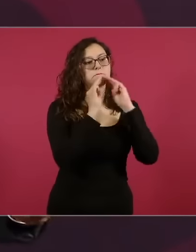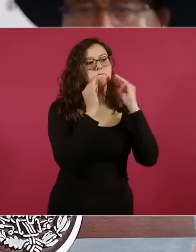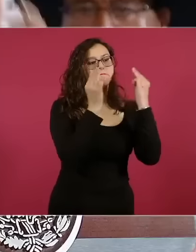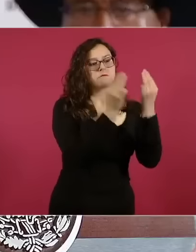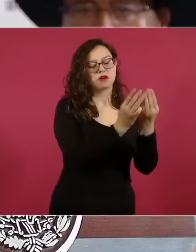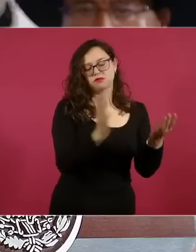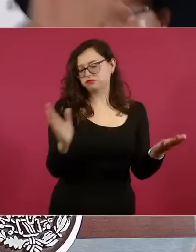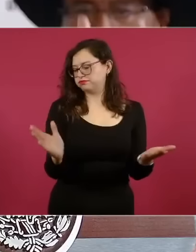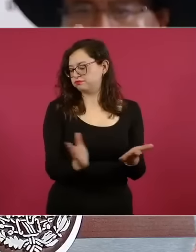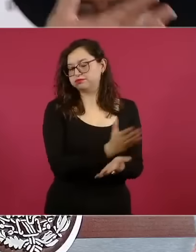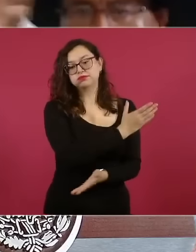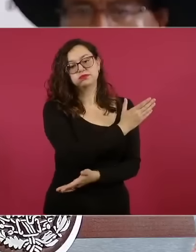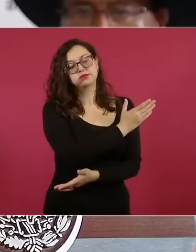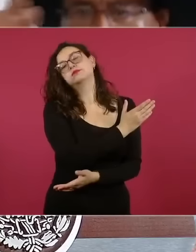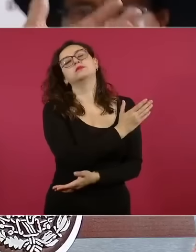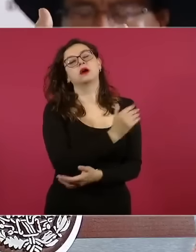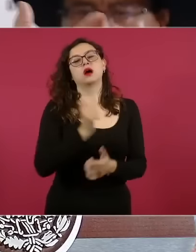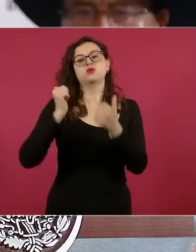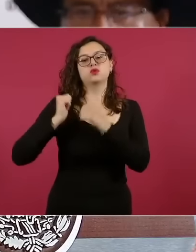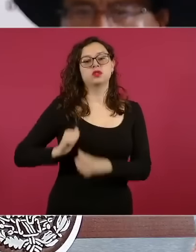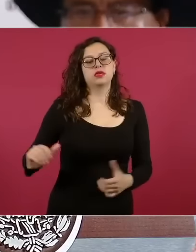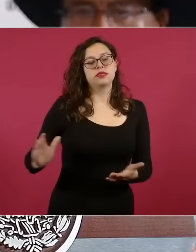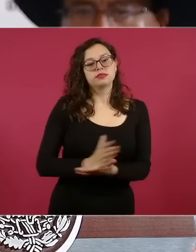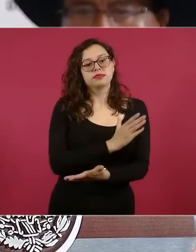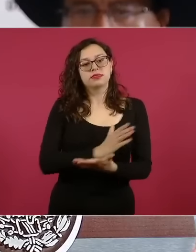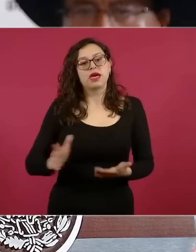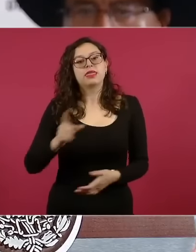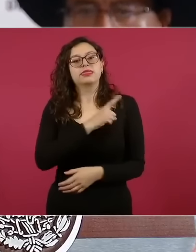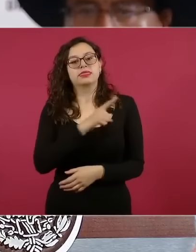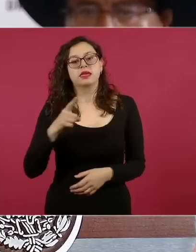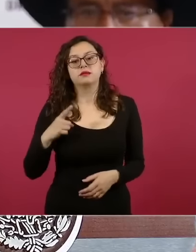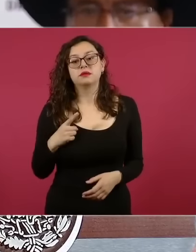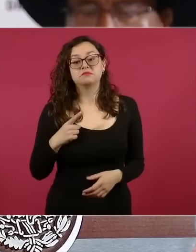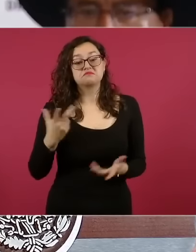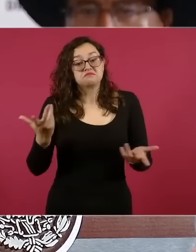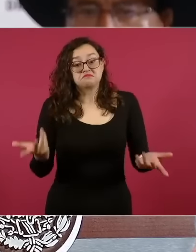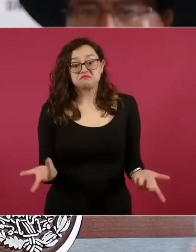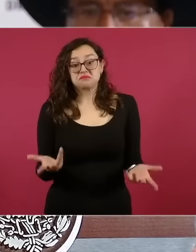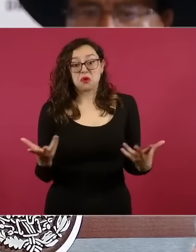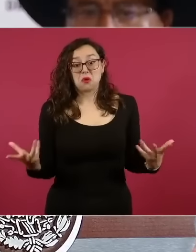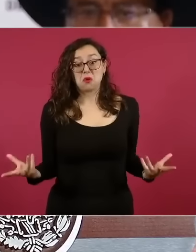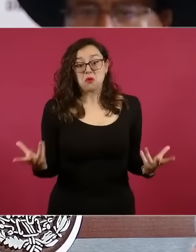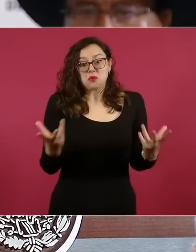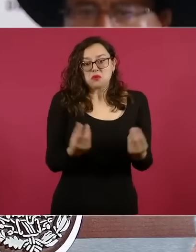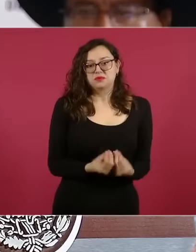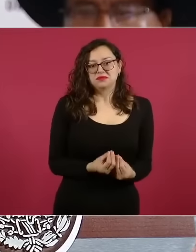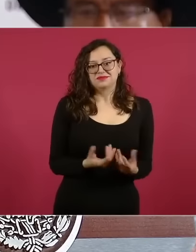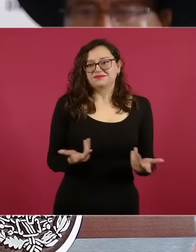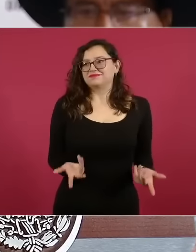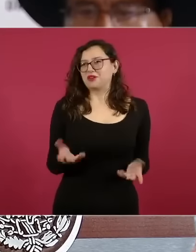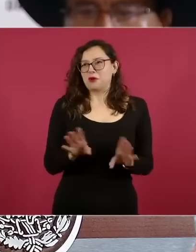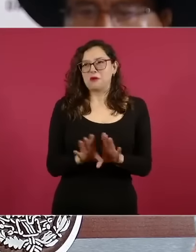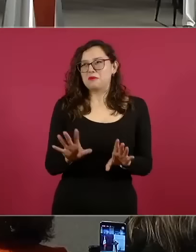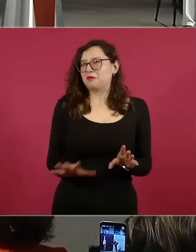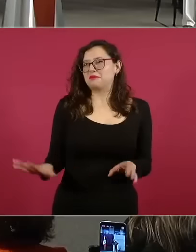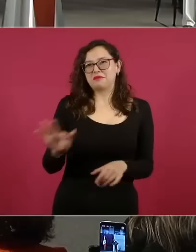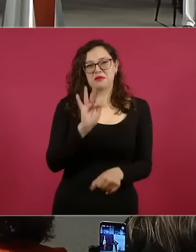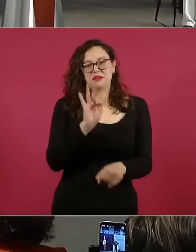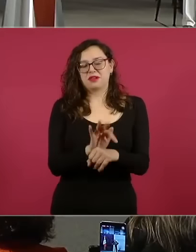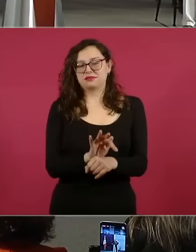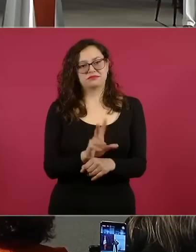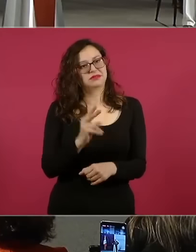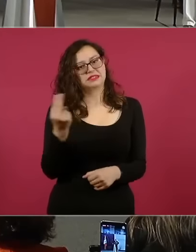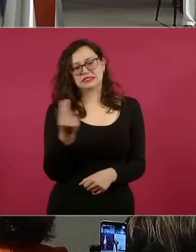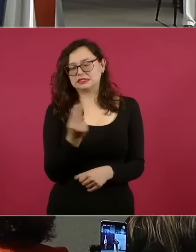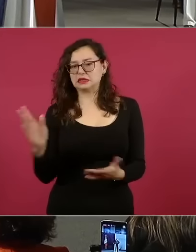autoridad, porque cuando eso se pierde ya no hay garantía de nada. Entonces vamos a firmar